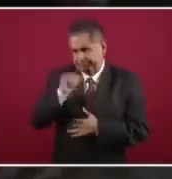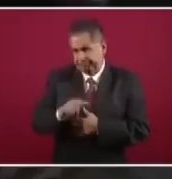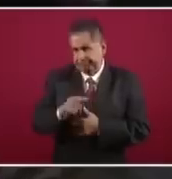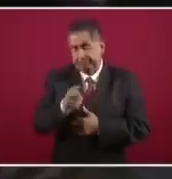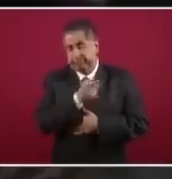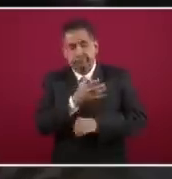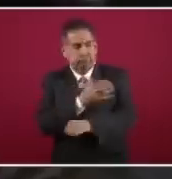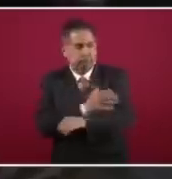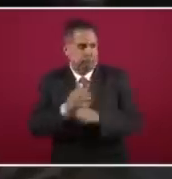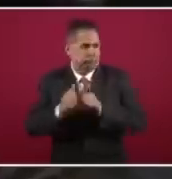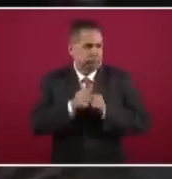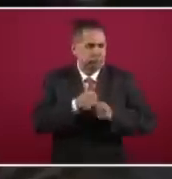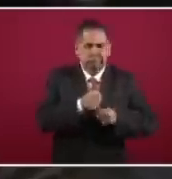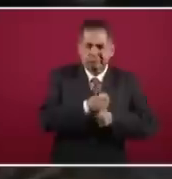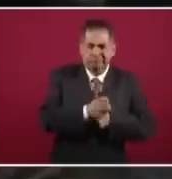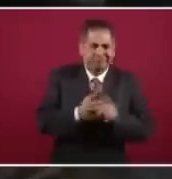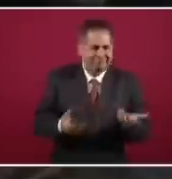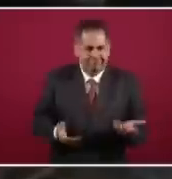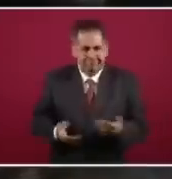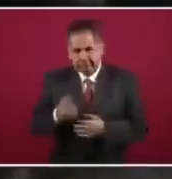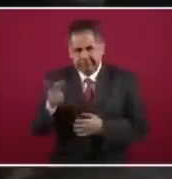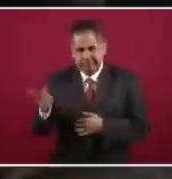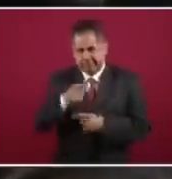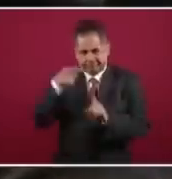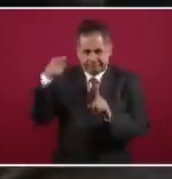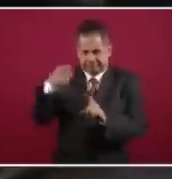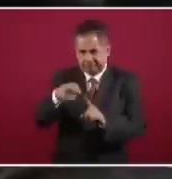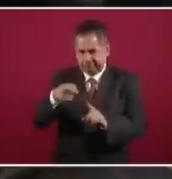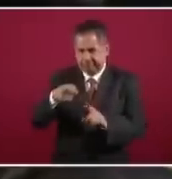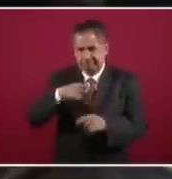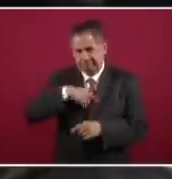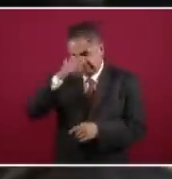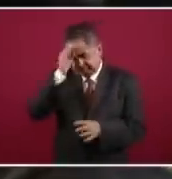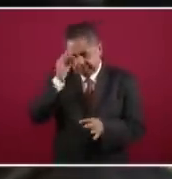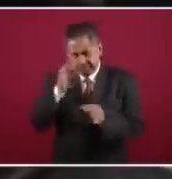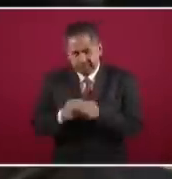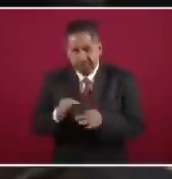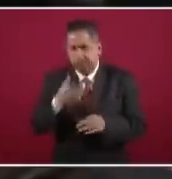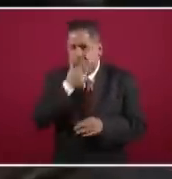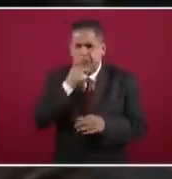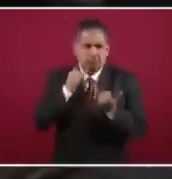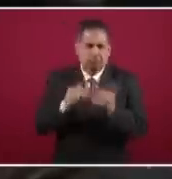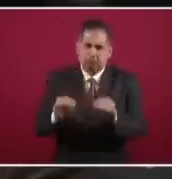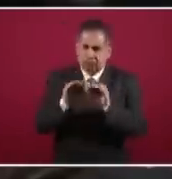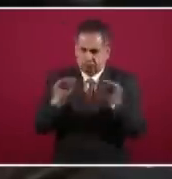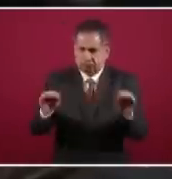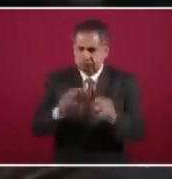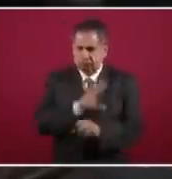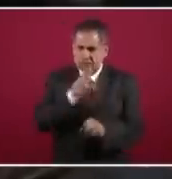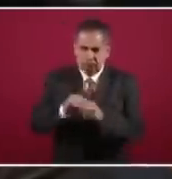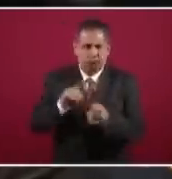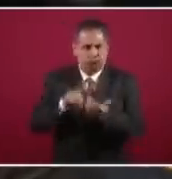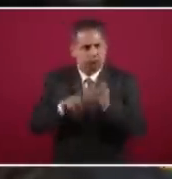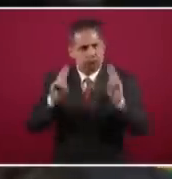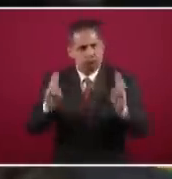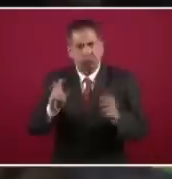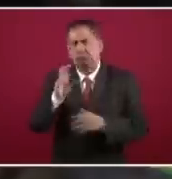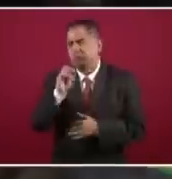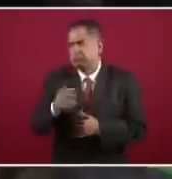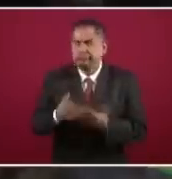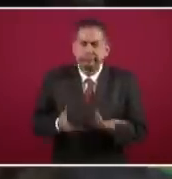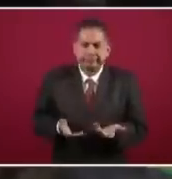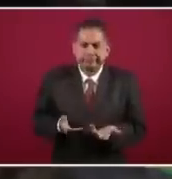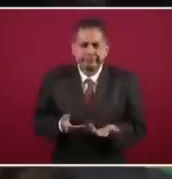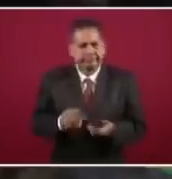propios compañeros. Entonces, quisiera preguntar concretamente si en este acuerdo por la igualdad está incluido este tema o bien se les